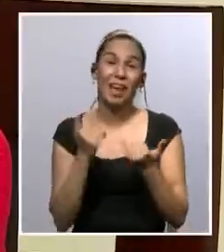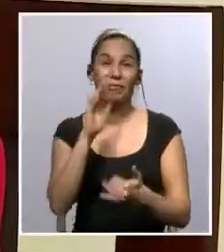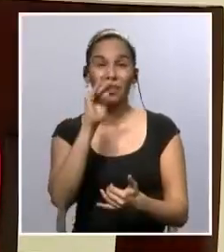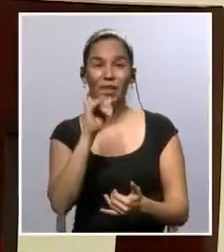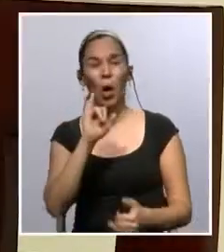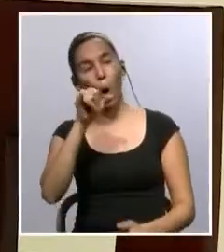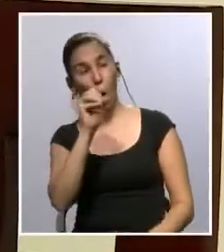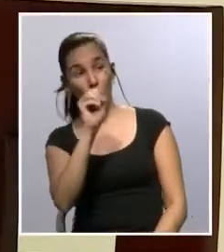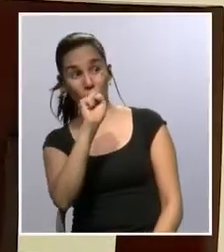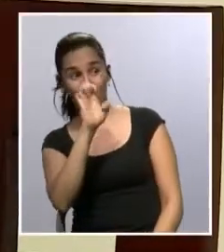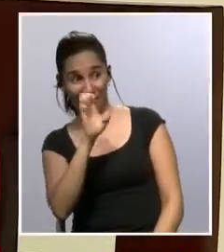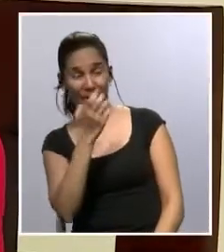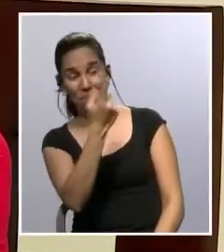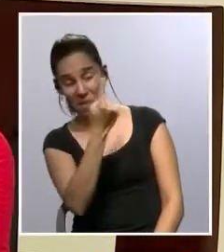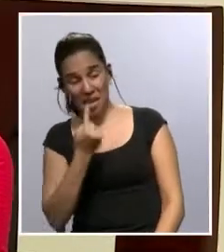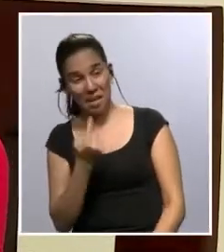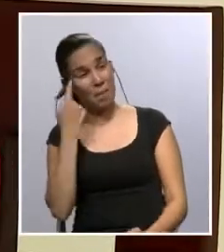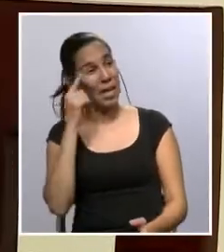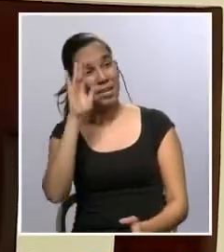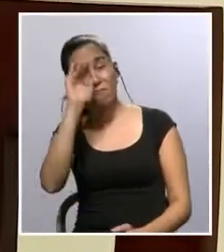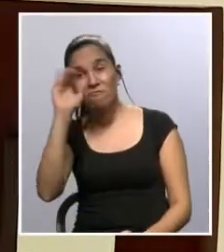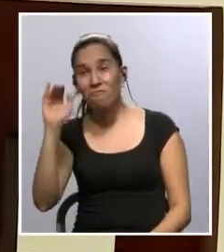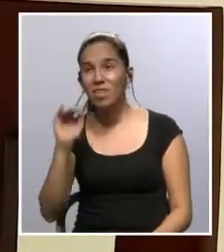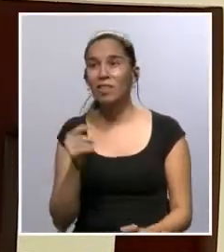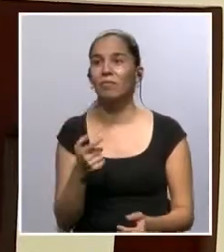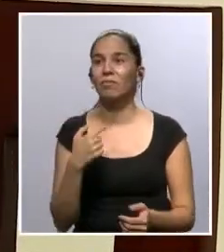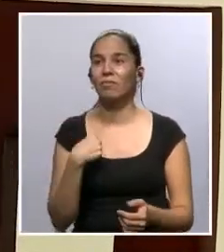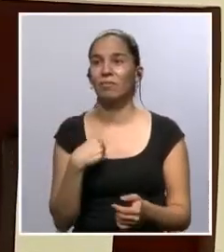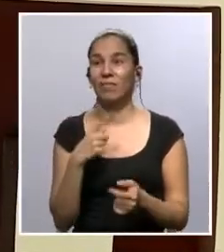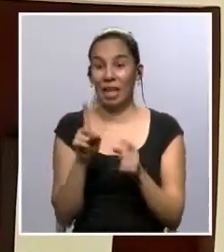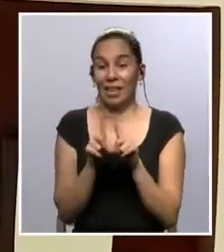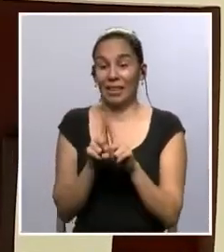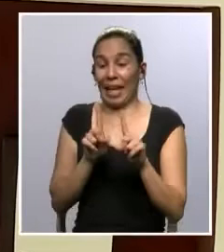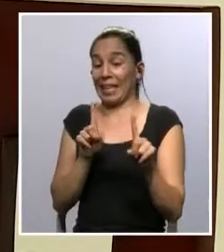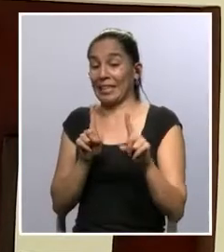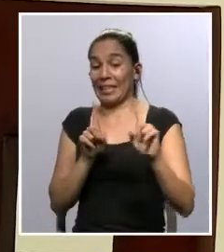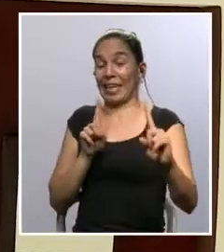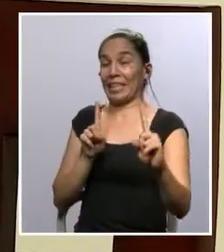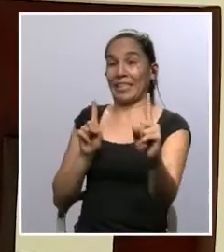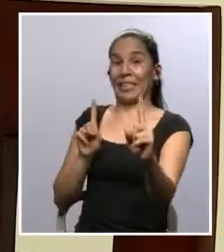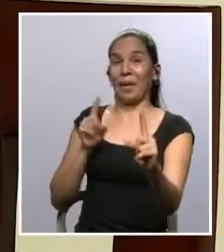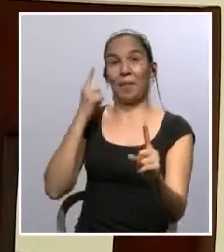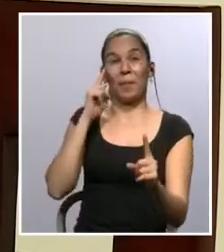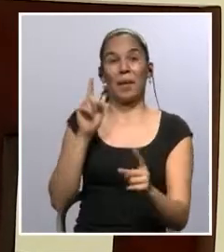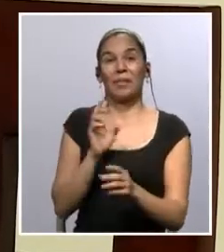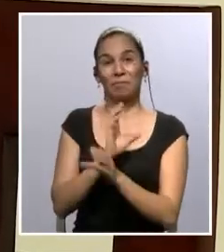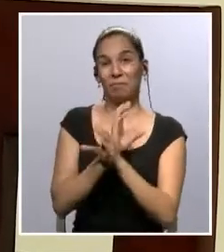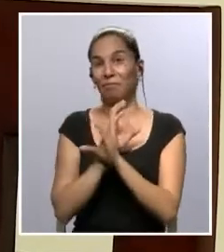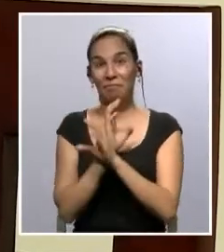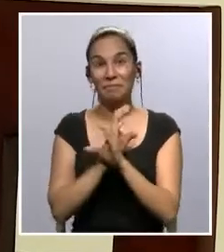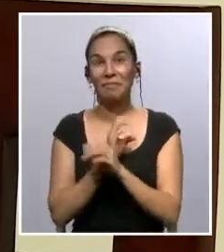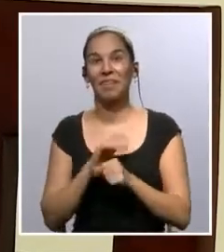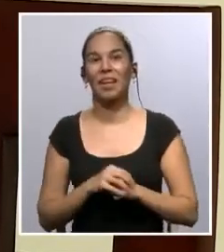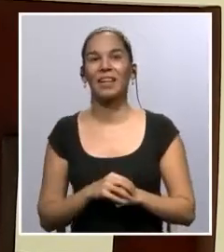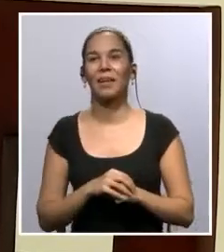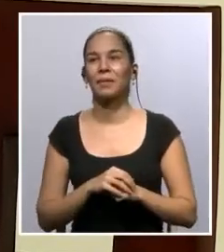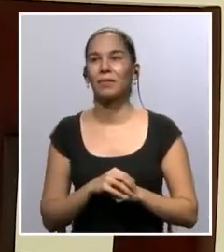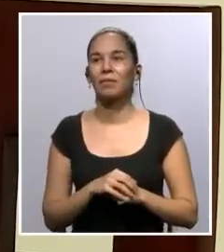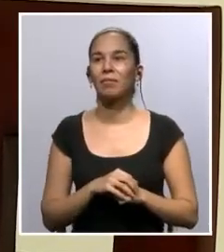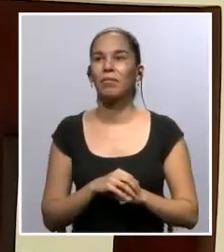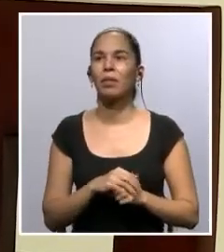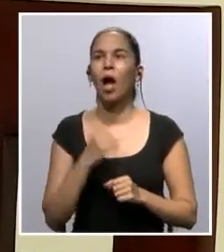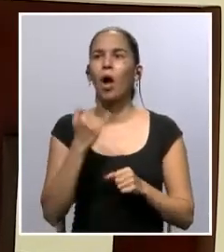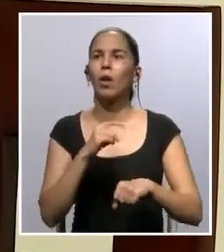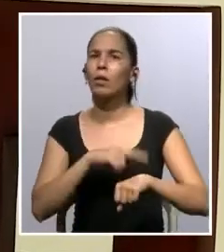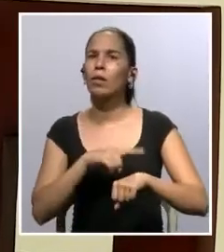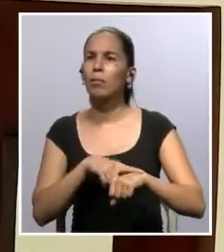venga, hágase para acá para despedir. Ahí, siempre manteniendo la distancia respectiva, lo que tenemos que hacer. Ah, bueno, tenemos